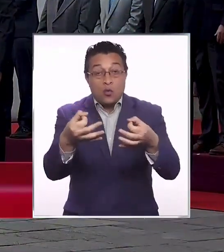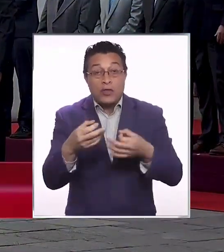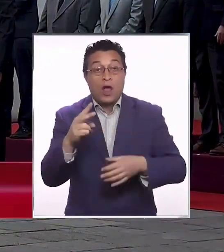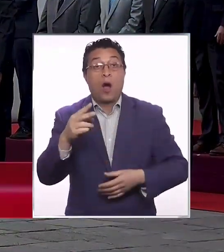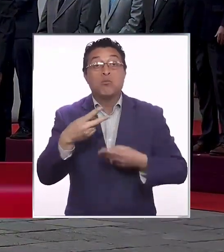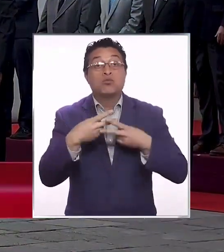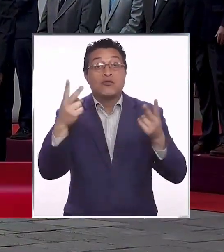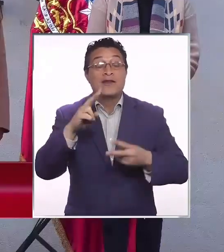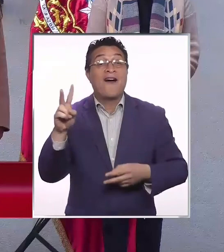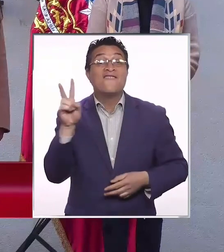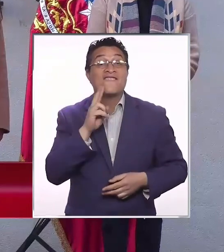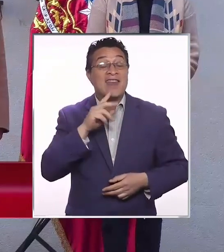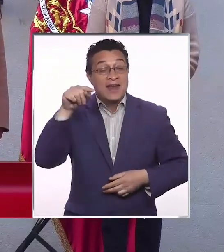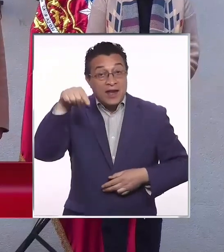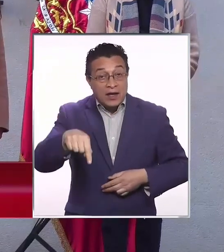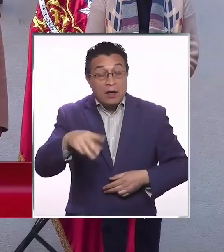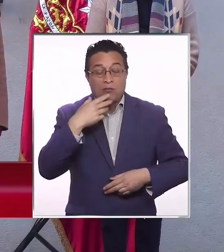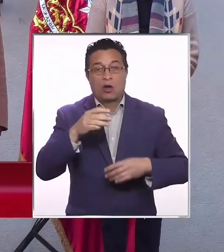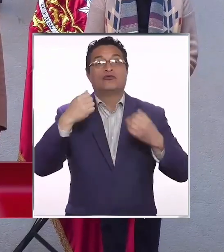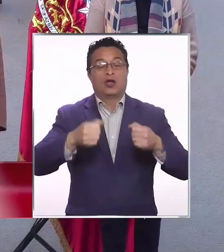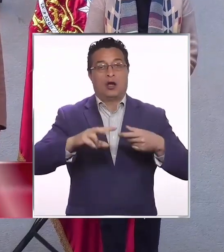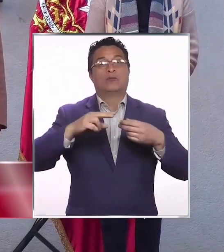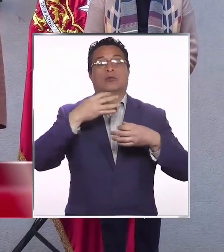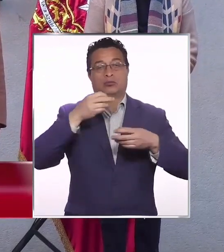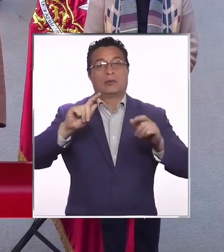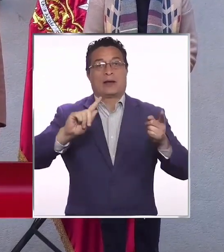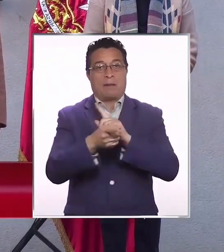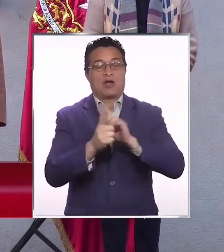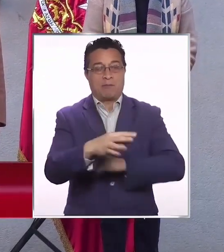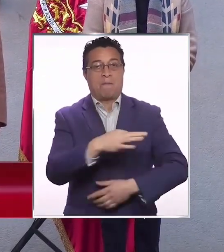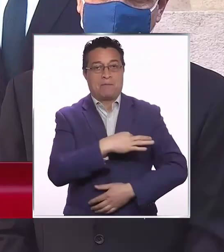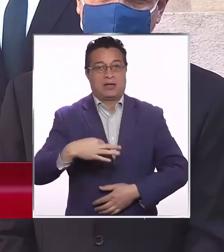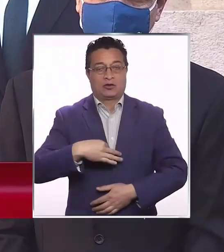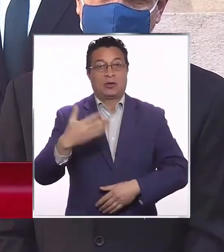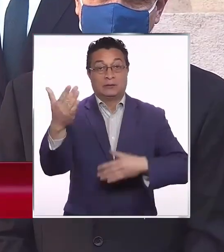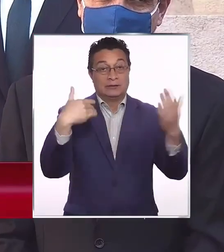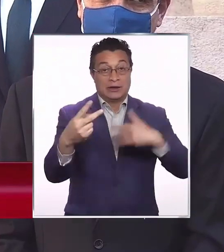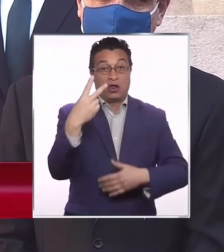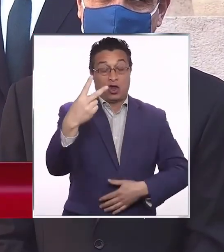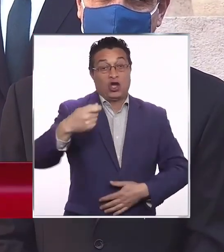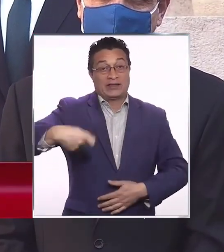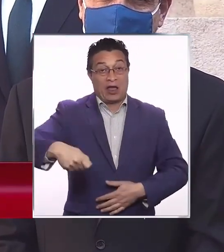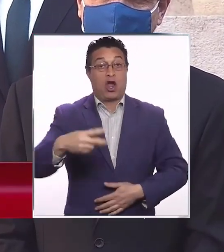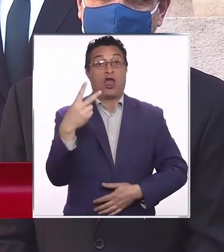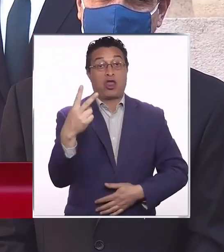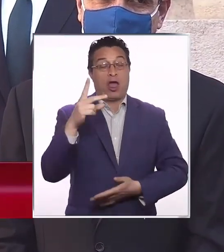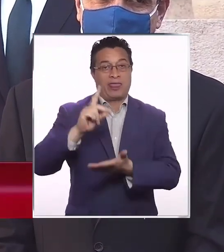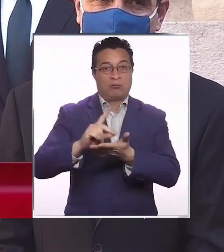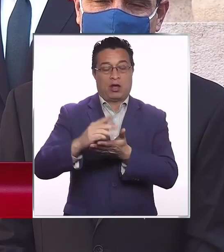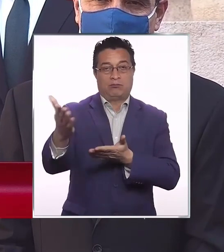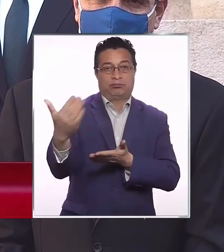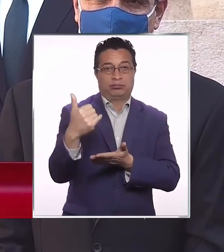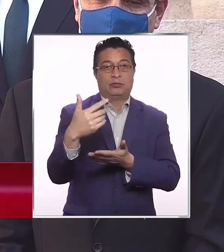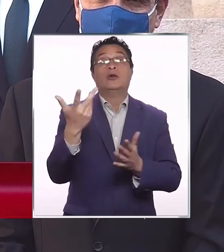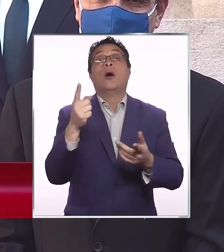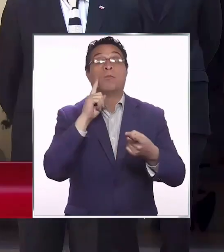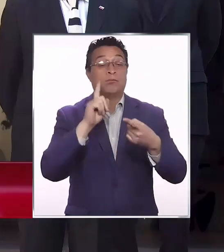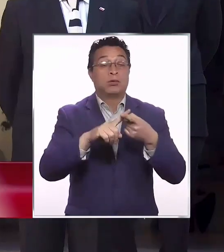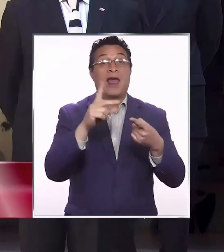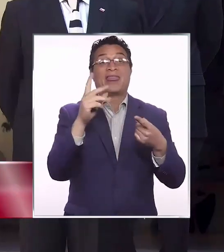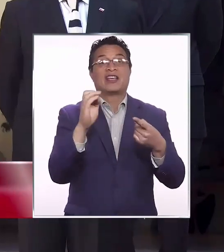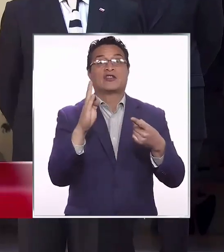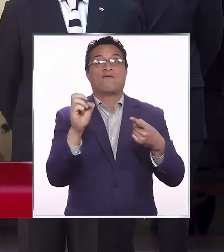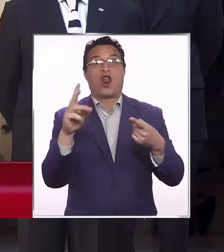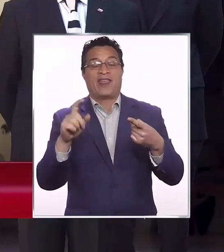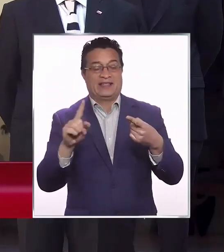cuenta pública de este viernes, el presidente Piñera realizó un ajuste de gabinete. Llamó a 2 senadores y 2 diputados al gobierno, entre ellos